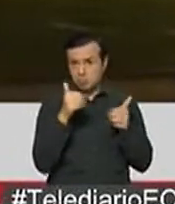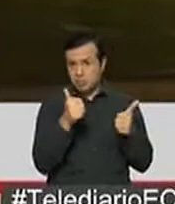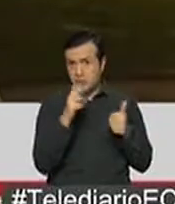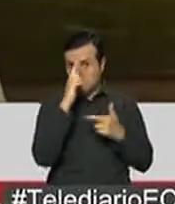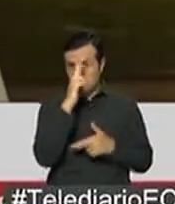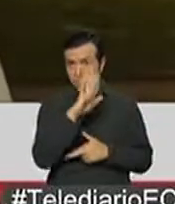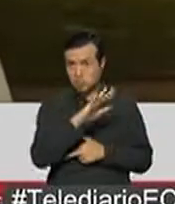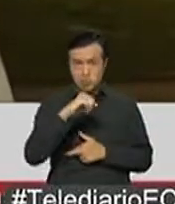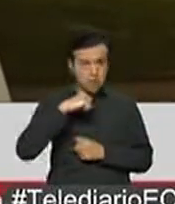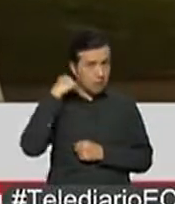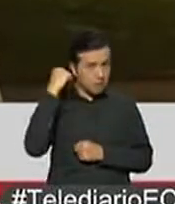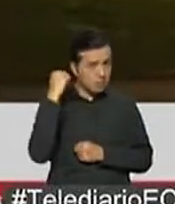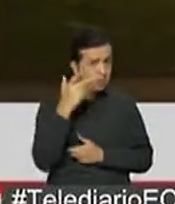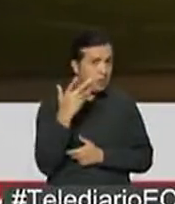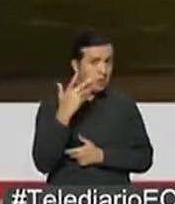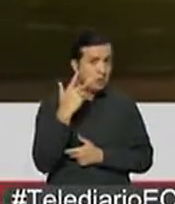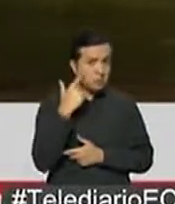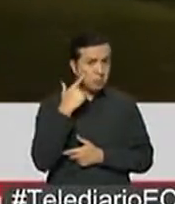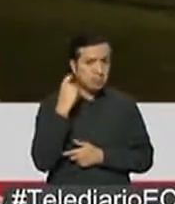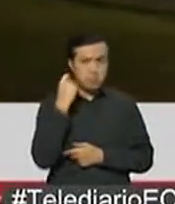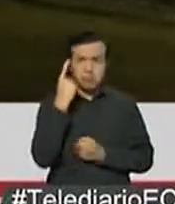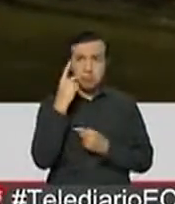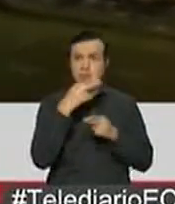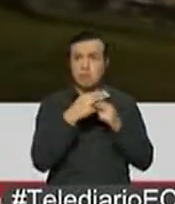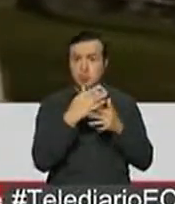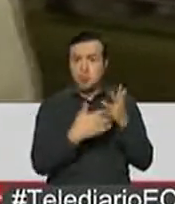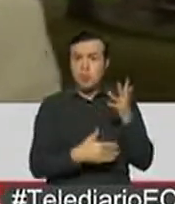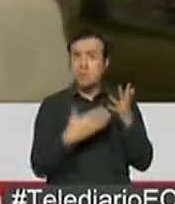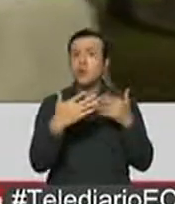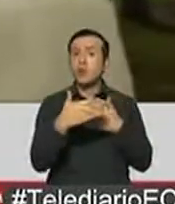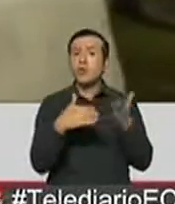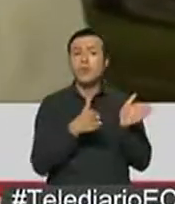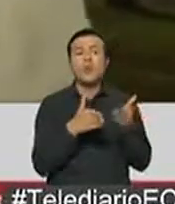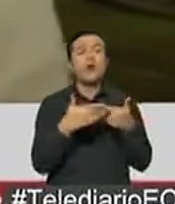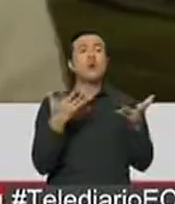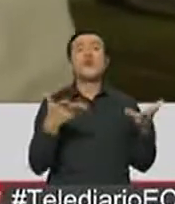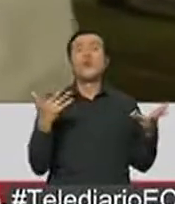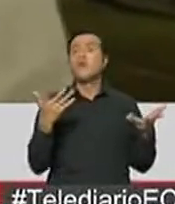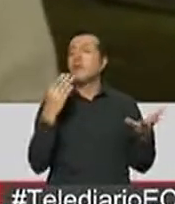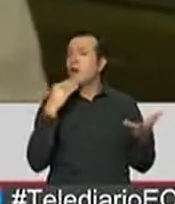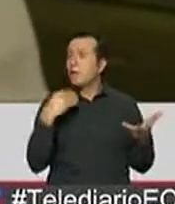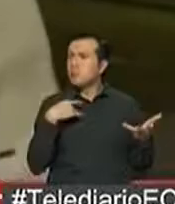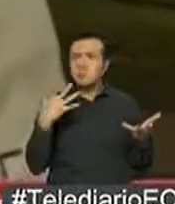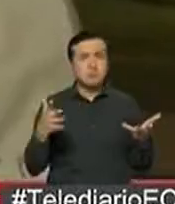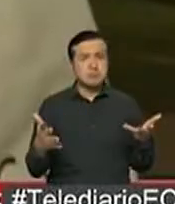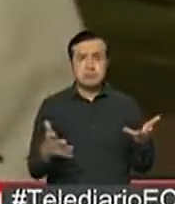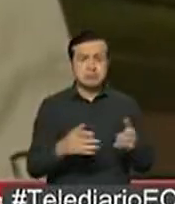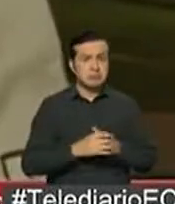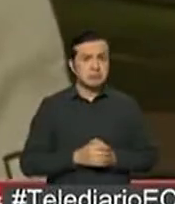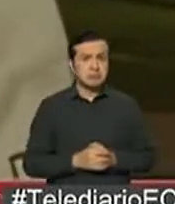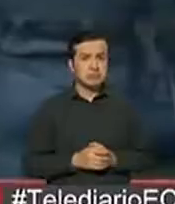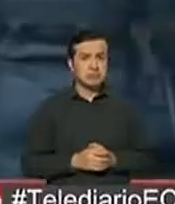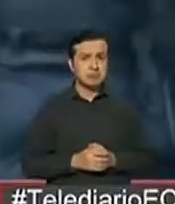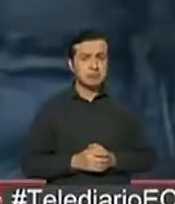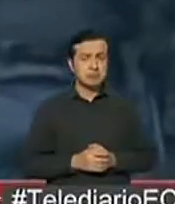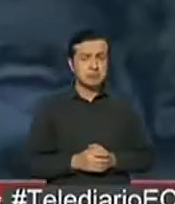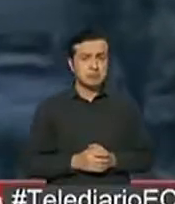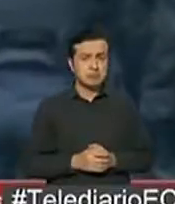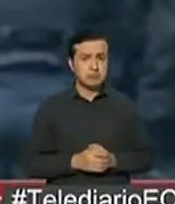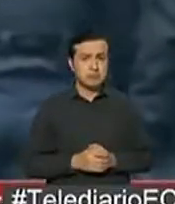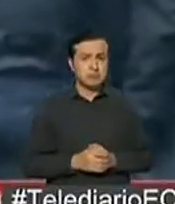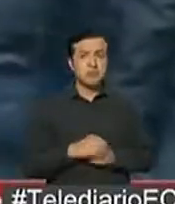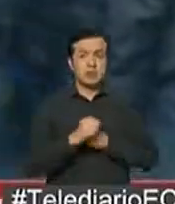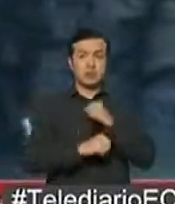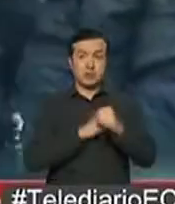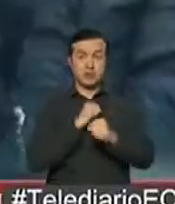respetan sus derechos pero intentamos tener la lista de los gimnasios donde los llevan y no sabemos desde el